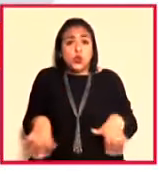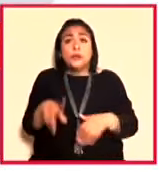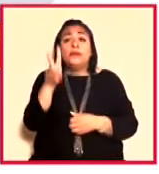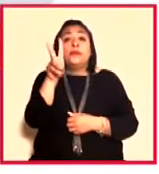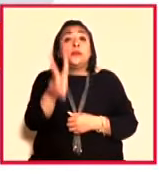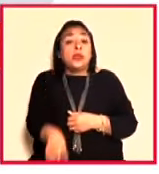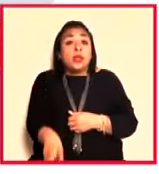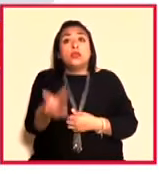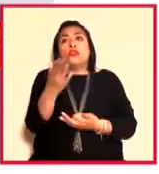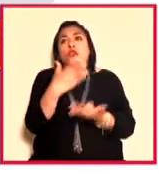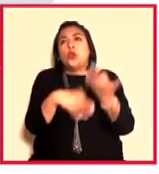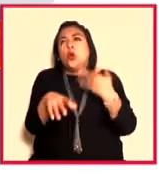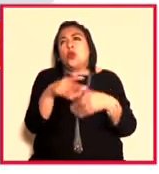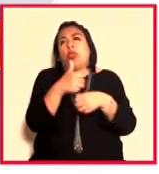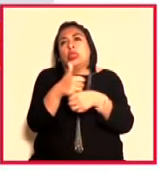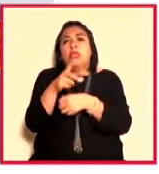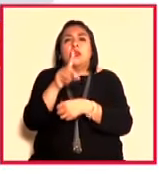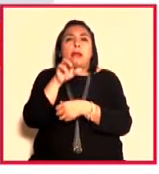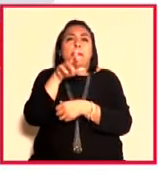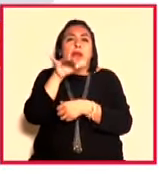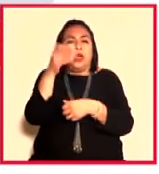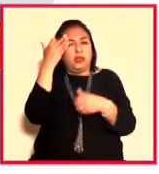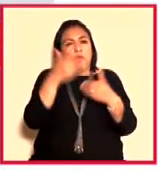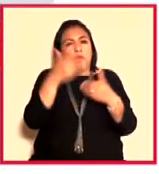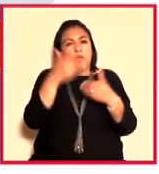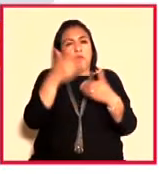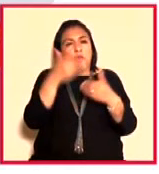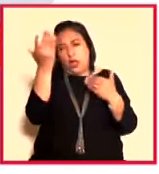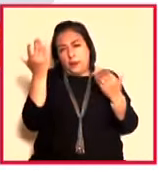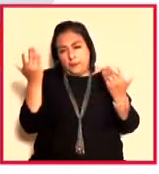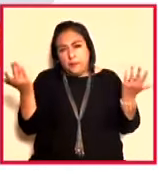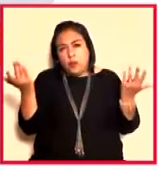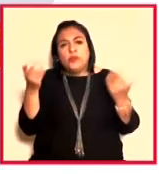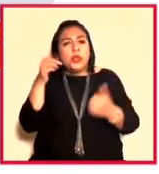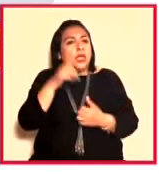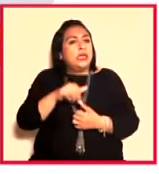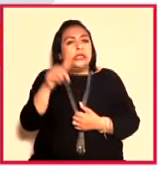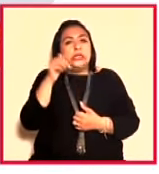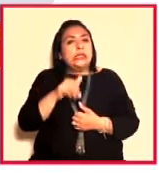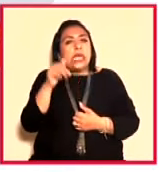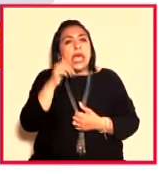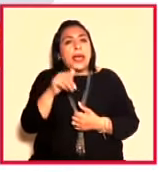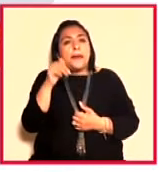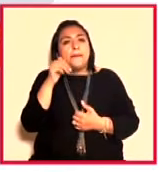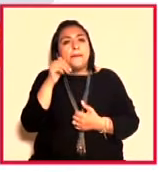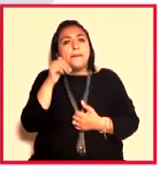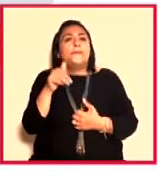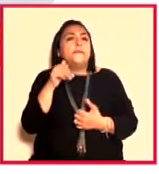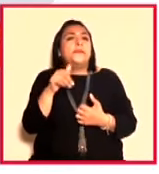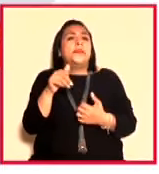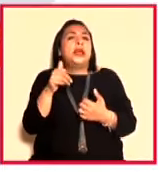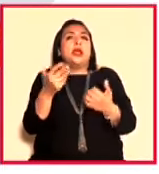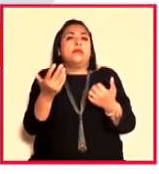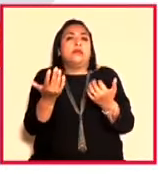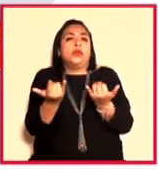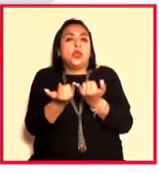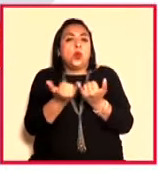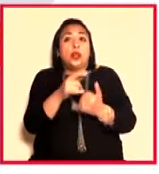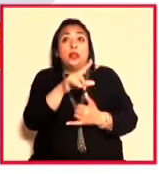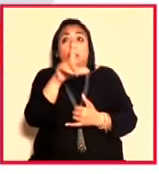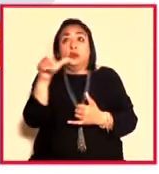lo dramático que fue este tiempo, como siempre, hasta como, bueno, después de la peste vino